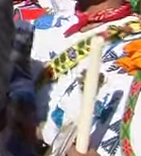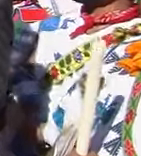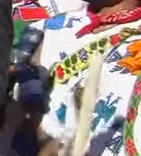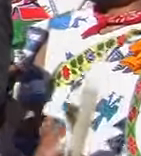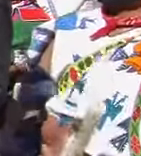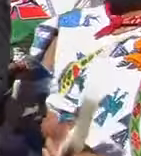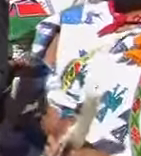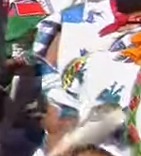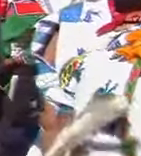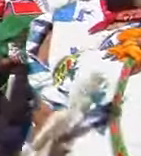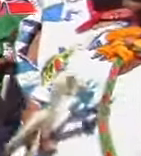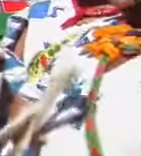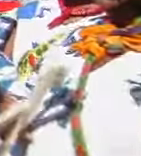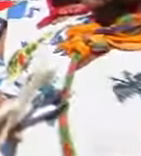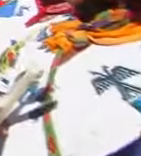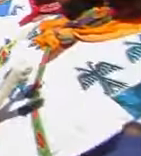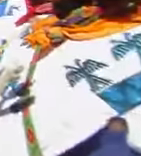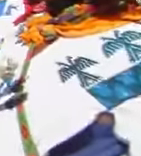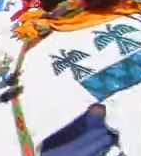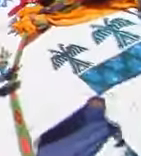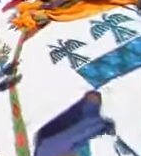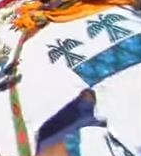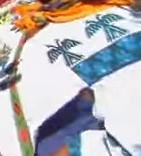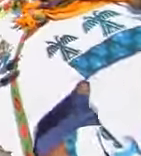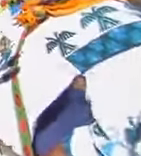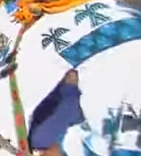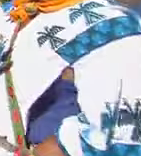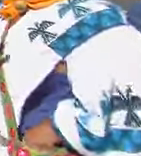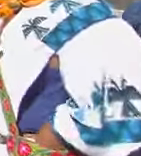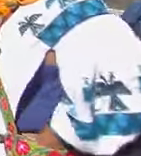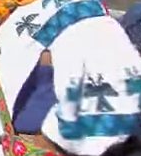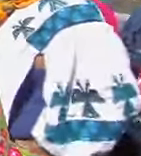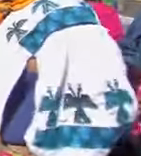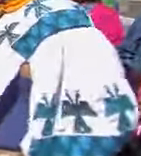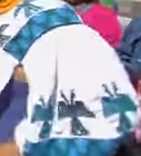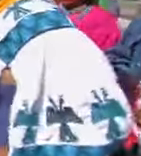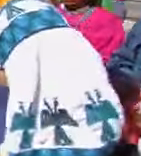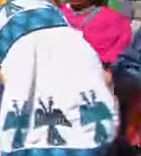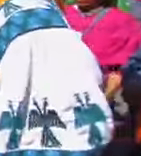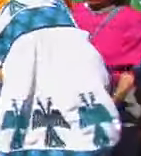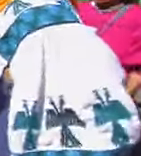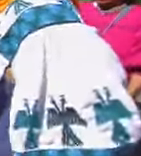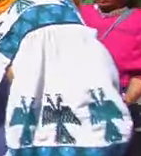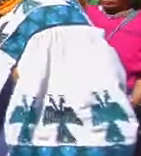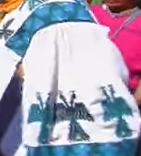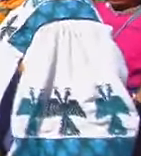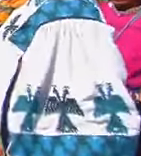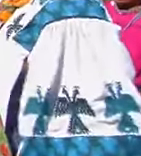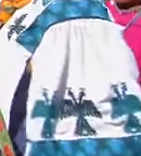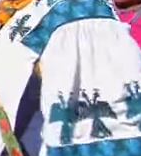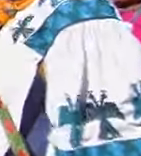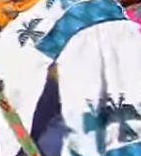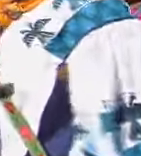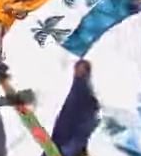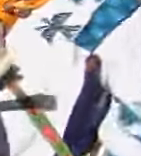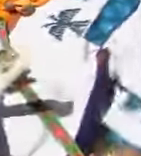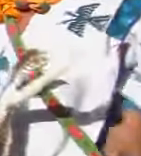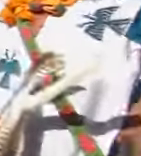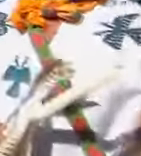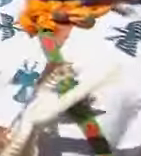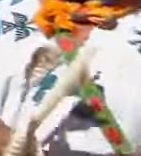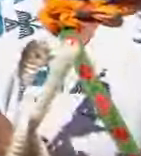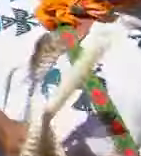Se quedan platicando con Adelfo. Mi hijo, Andrés. Adelfo. Vente, Andrés. Y y